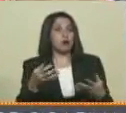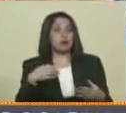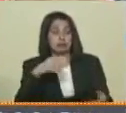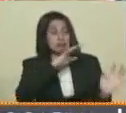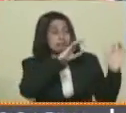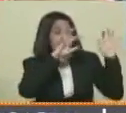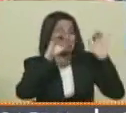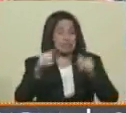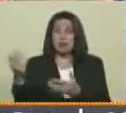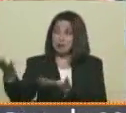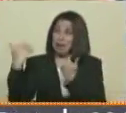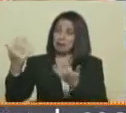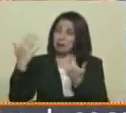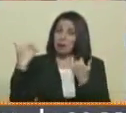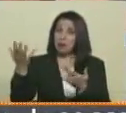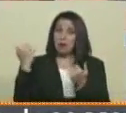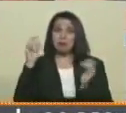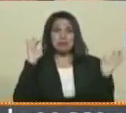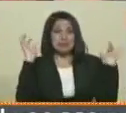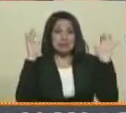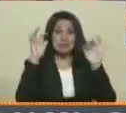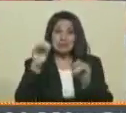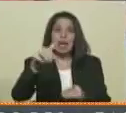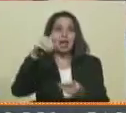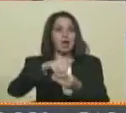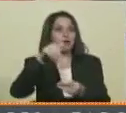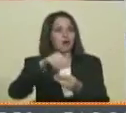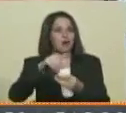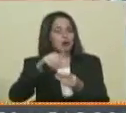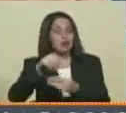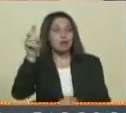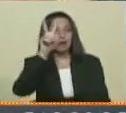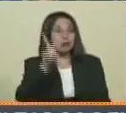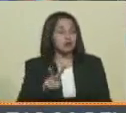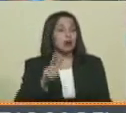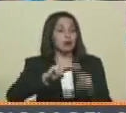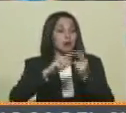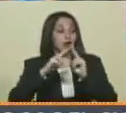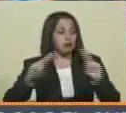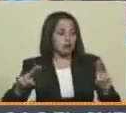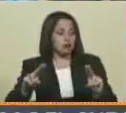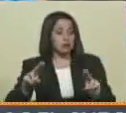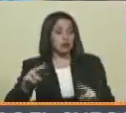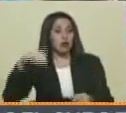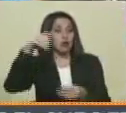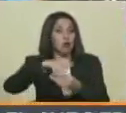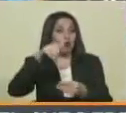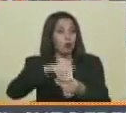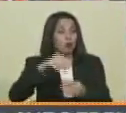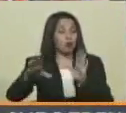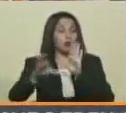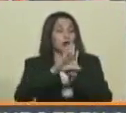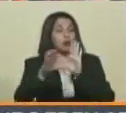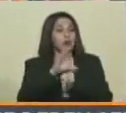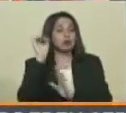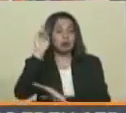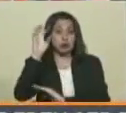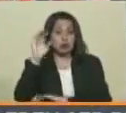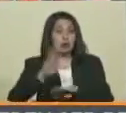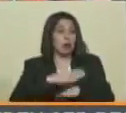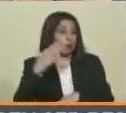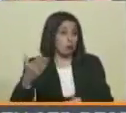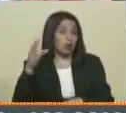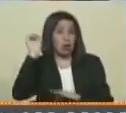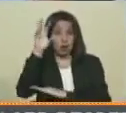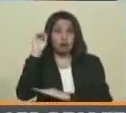salga a votar por Venezuela, a votar por la paz. Este es un voto constituyente, porque la constituyente